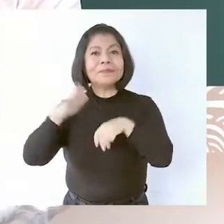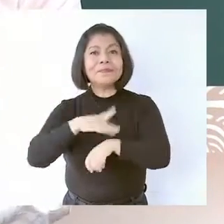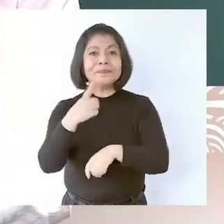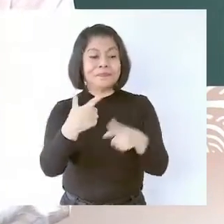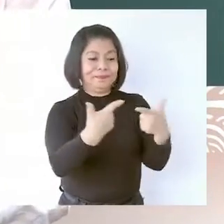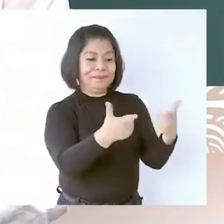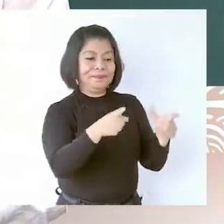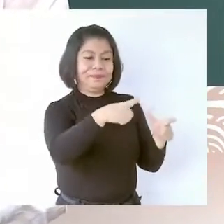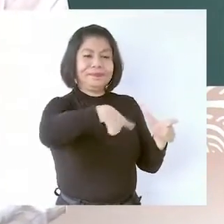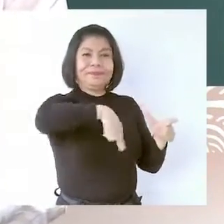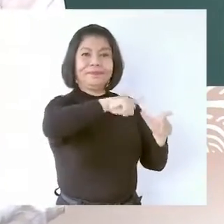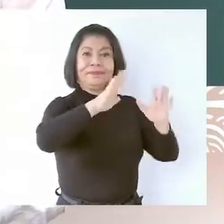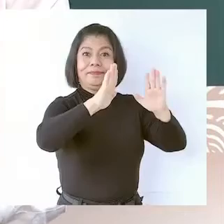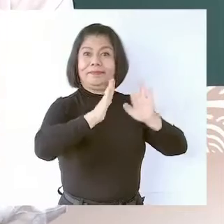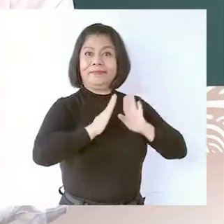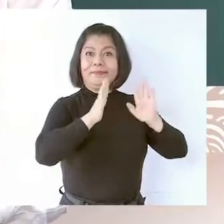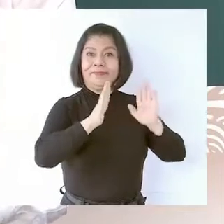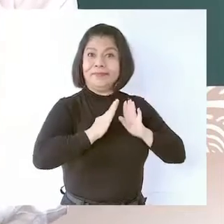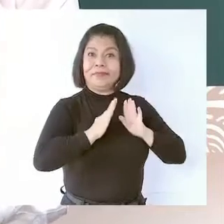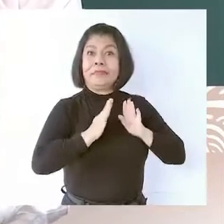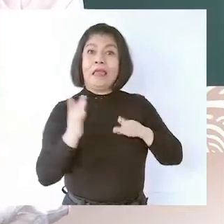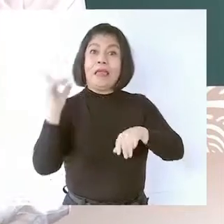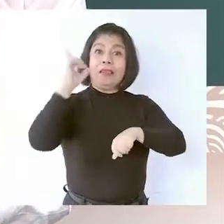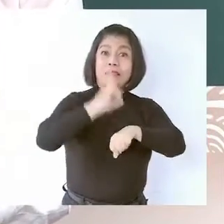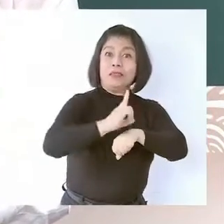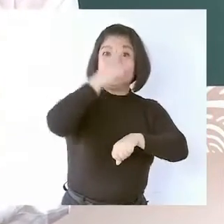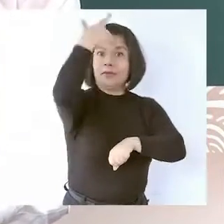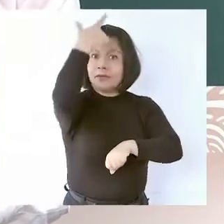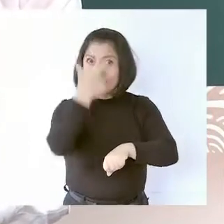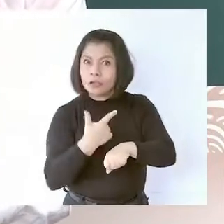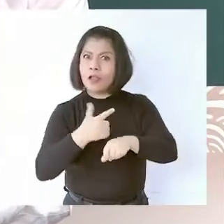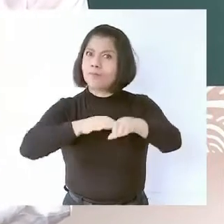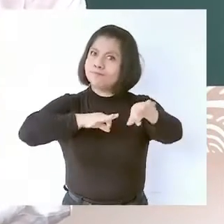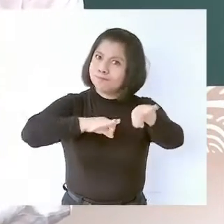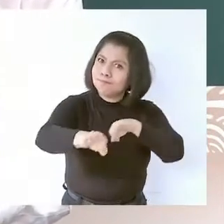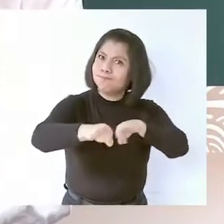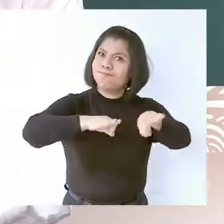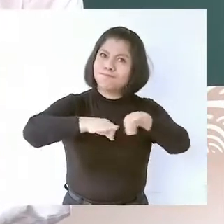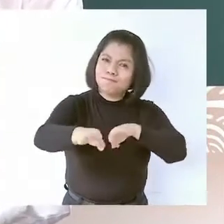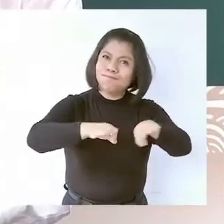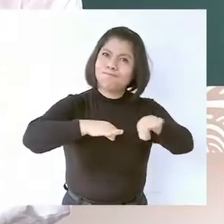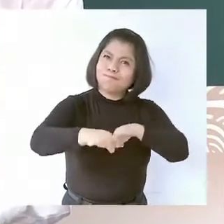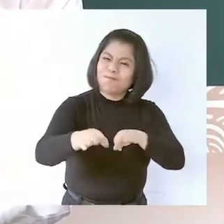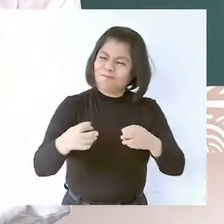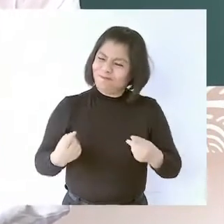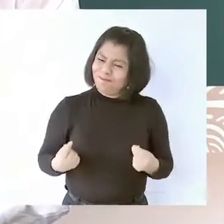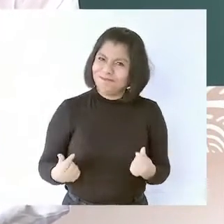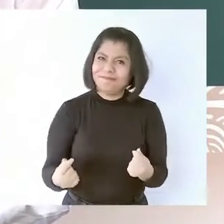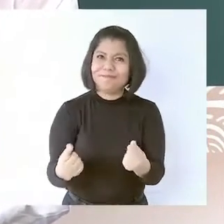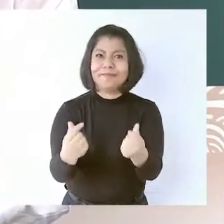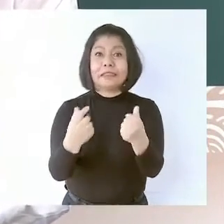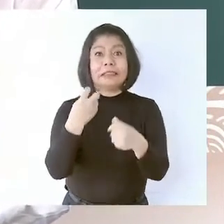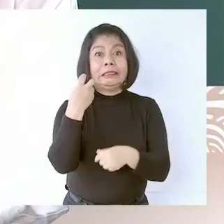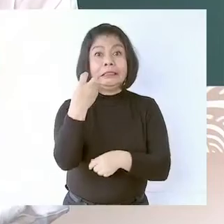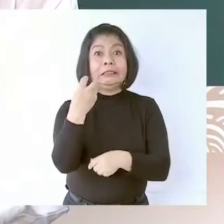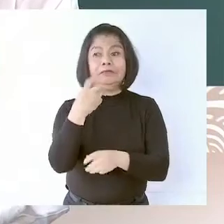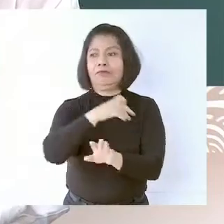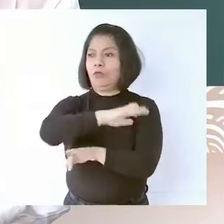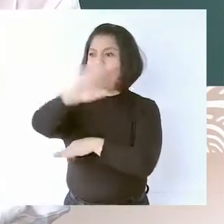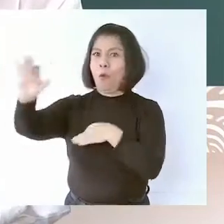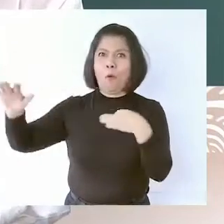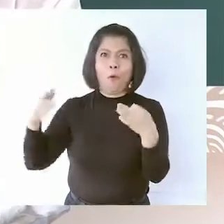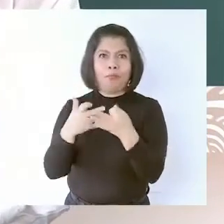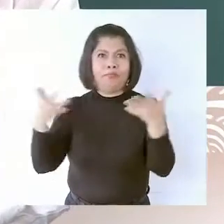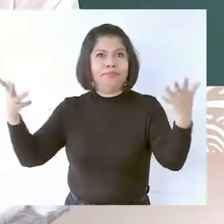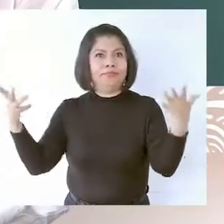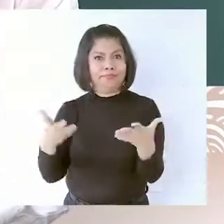Y además, si hubiésemos continuado, nada más lo recuerdo para que